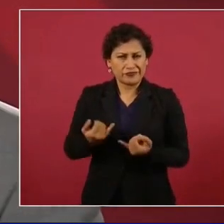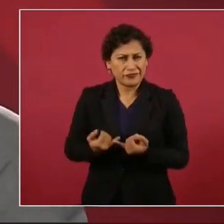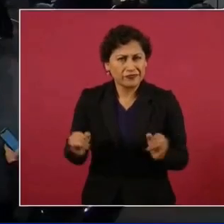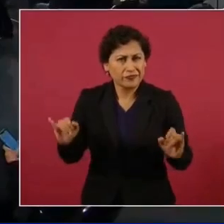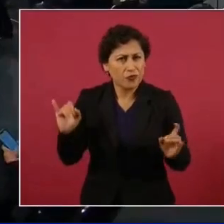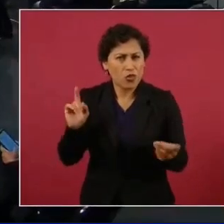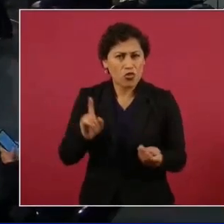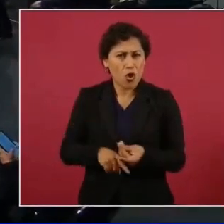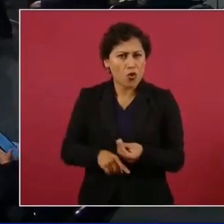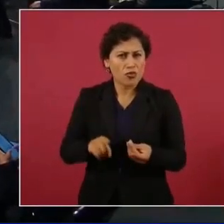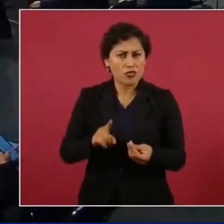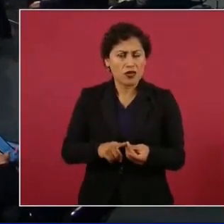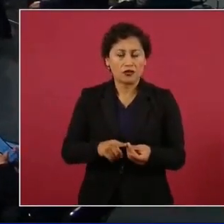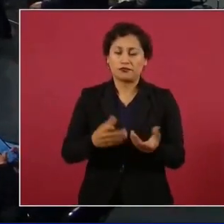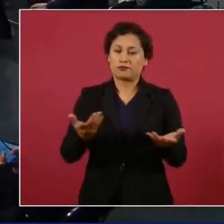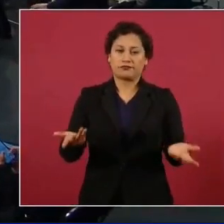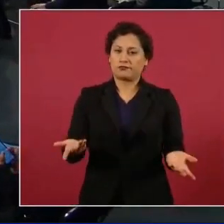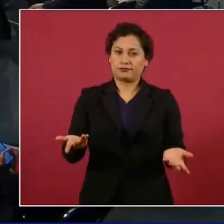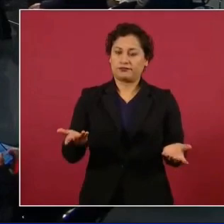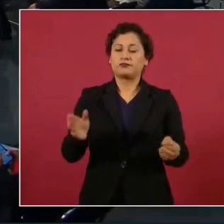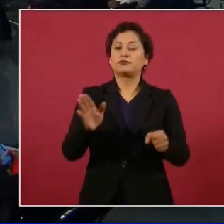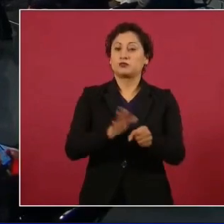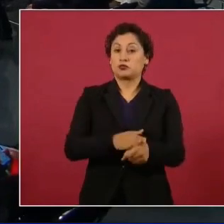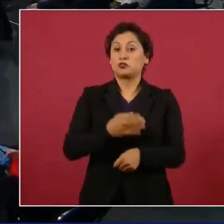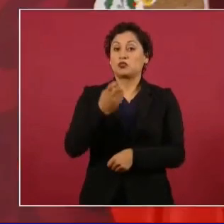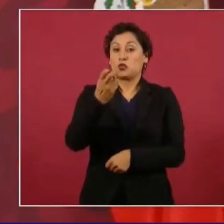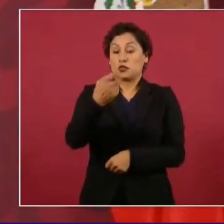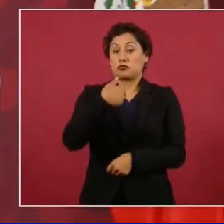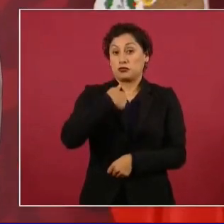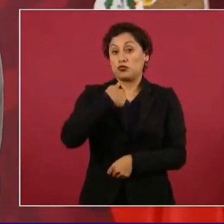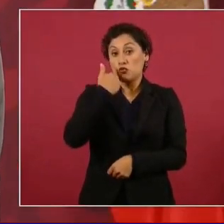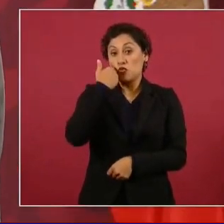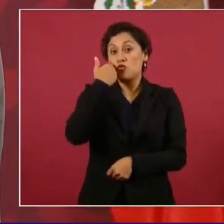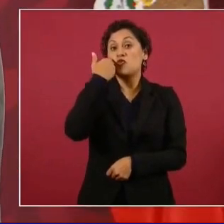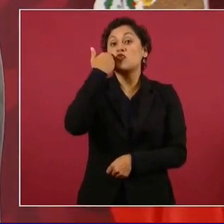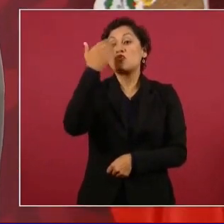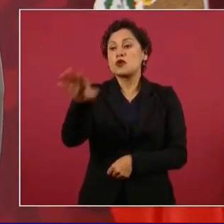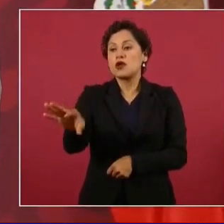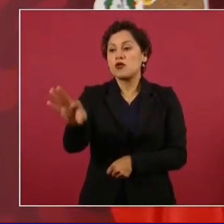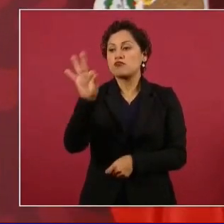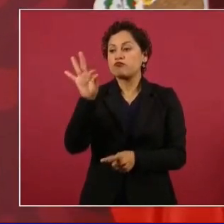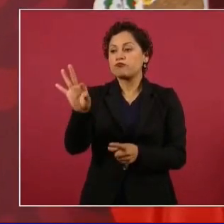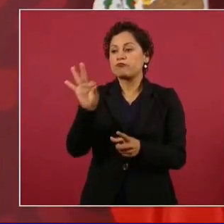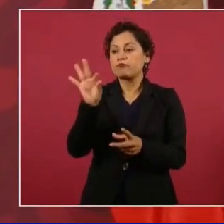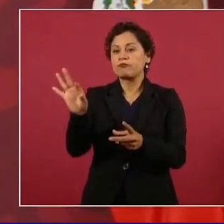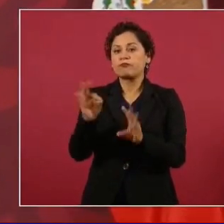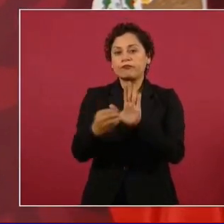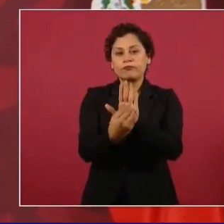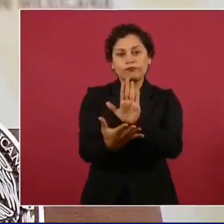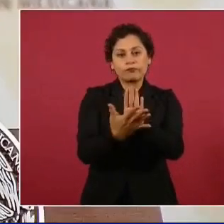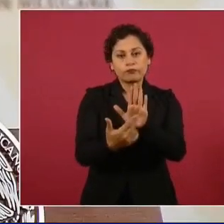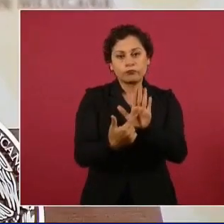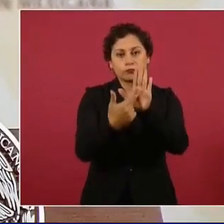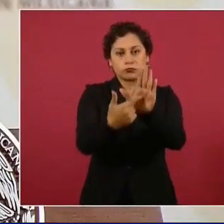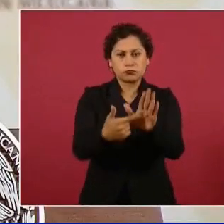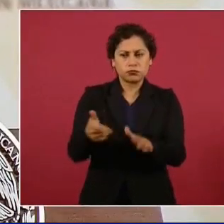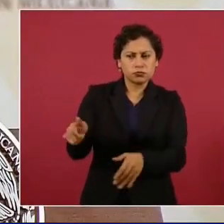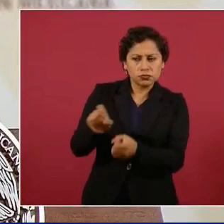Entonces, sería muy bueno saber cómo se crearon, cuándo se crearon,